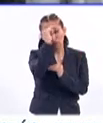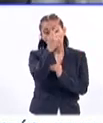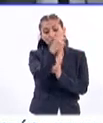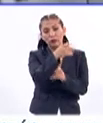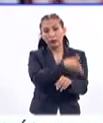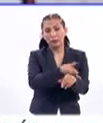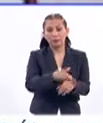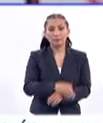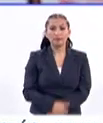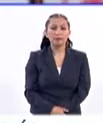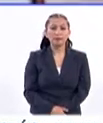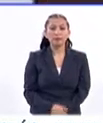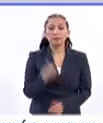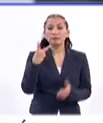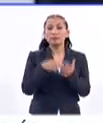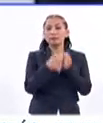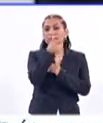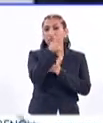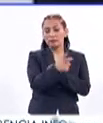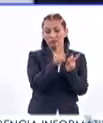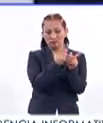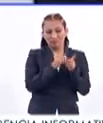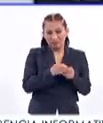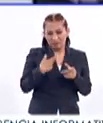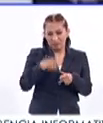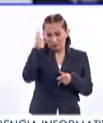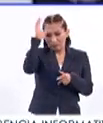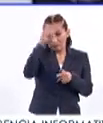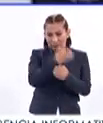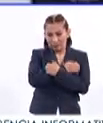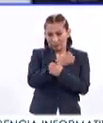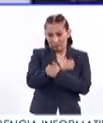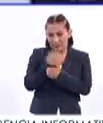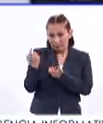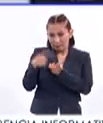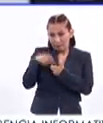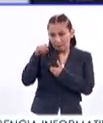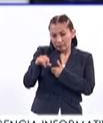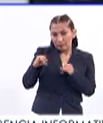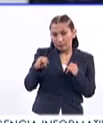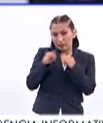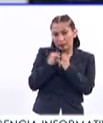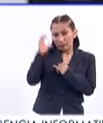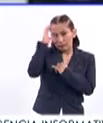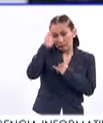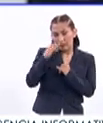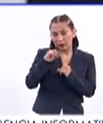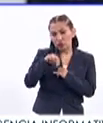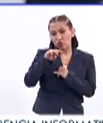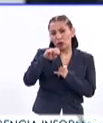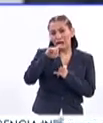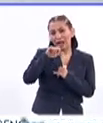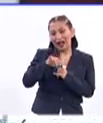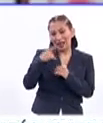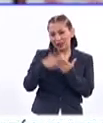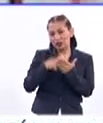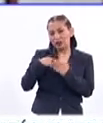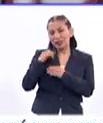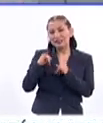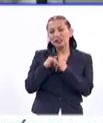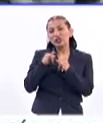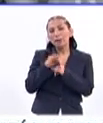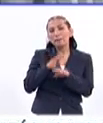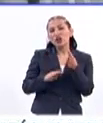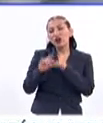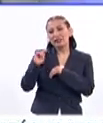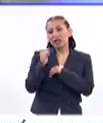y sus familias. Desde 2007, un grupo de científicos y educadores pertenecientes al Instituto de Ciencias Nucleares, del Instituto de